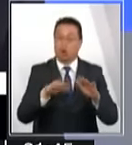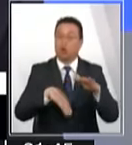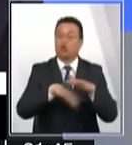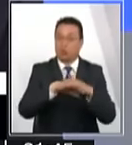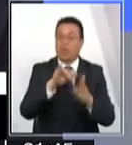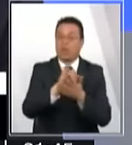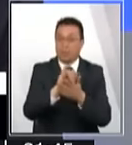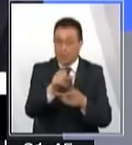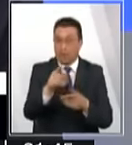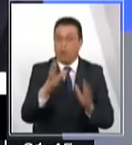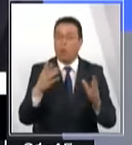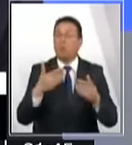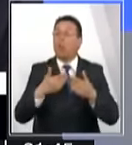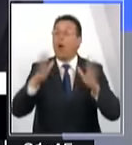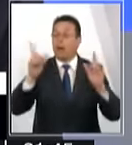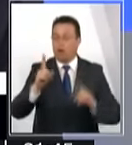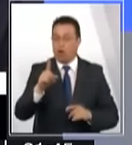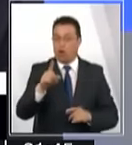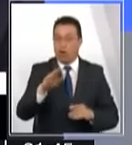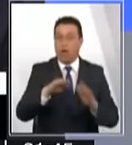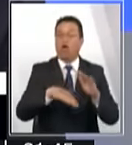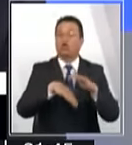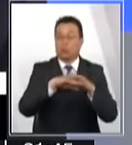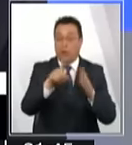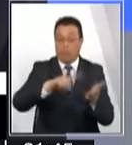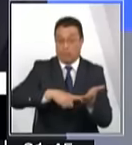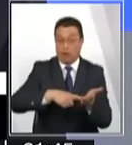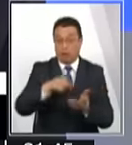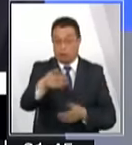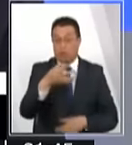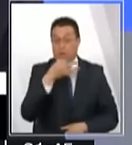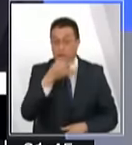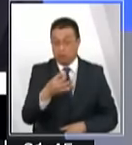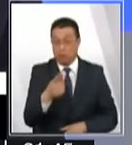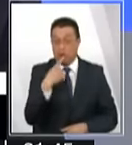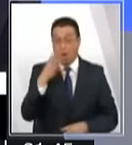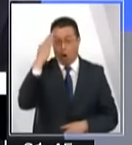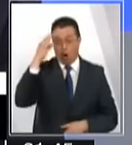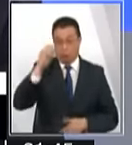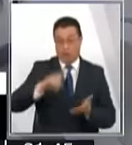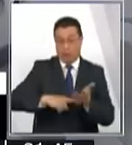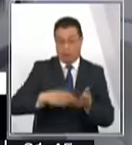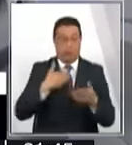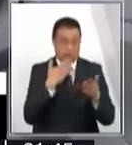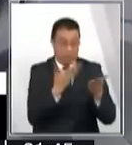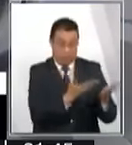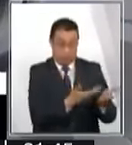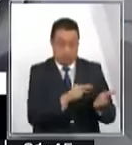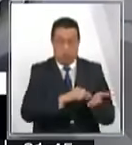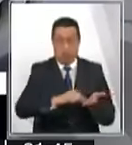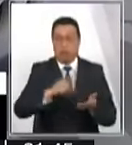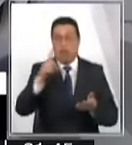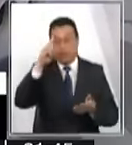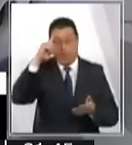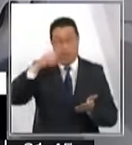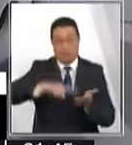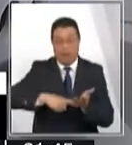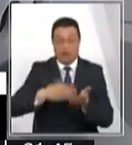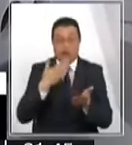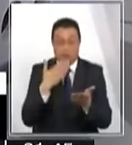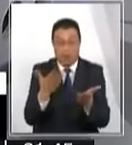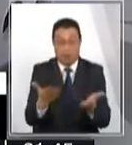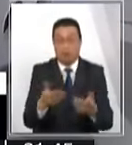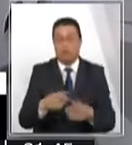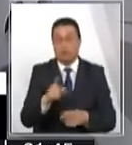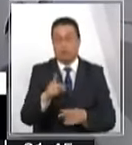Pero no es la de cualquiera digamos también es alguien técnico así como usted presenta opiniones que también son técnicas son técnicos opinando en contra de técnico el superintendente es un